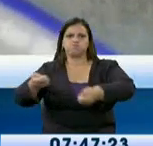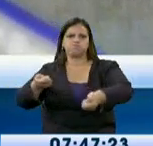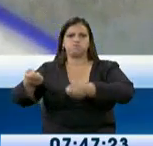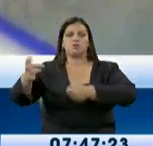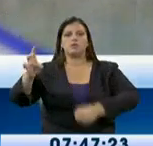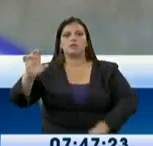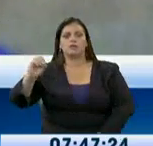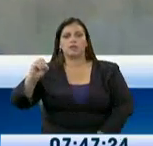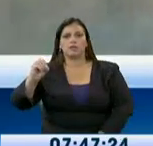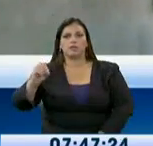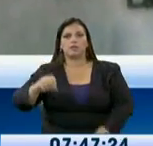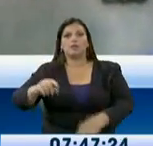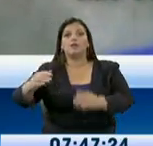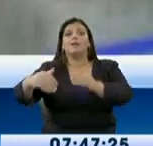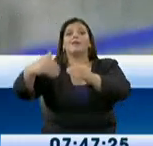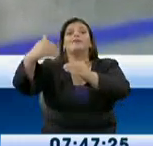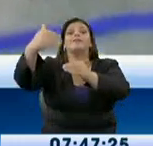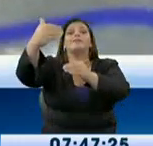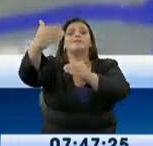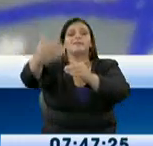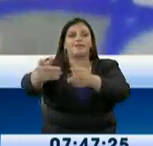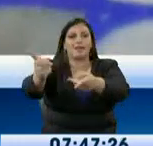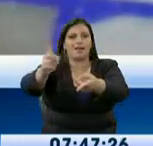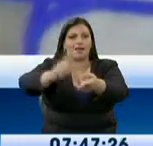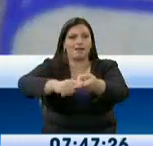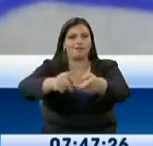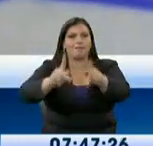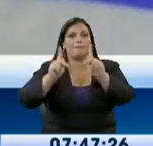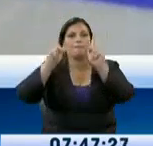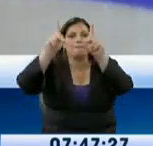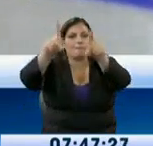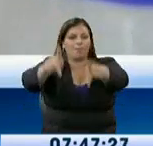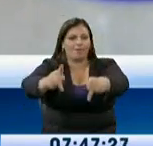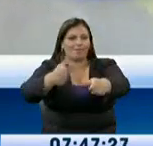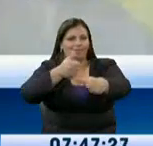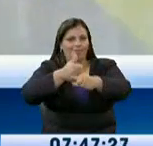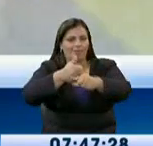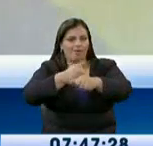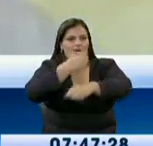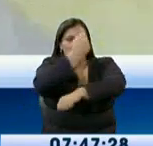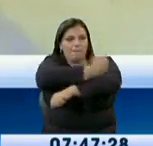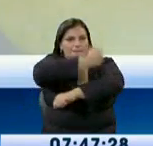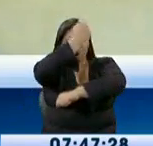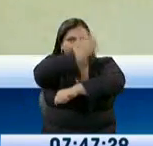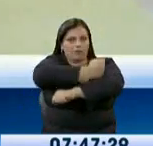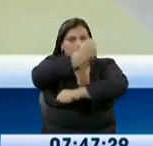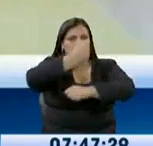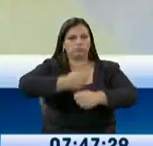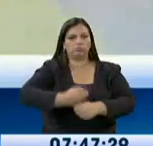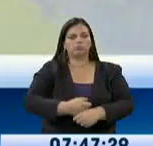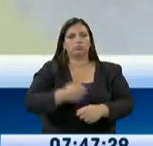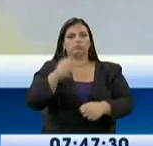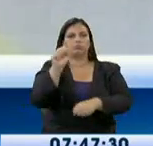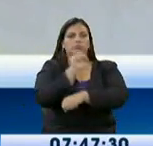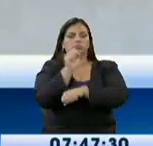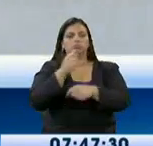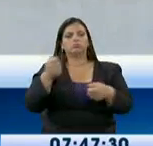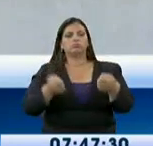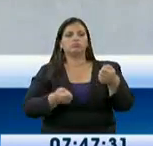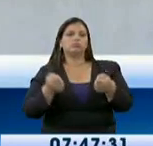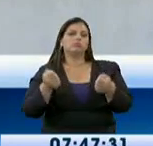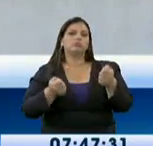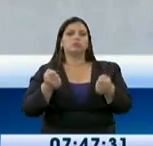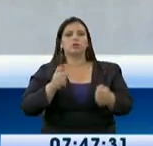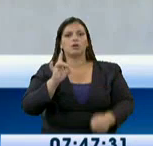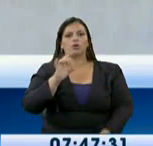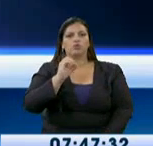el GOE hasta el puente de la perimetral por el sector de Pascuales tiene nuevamente 80